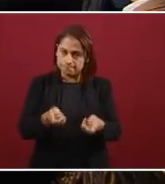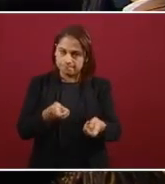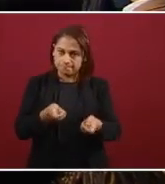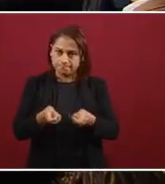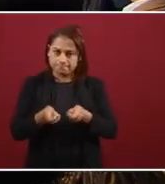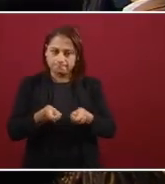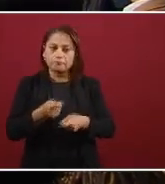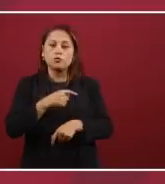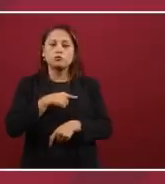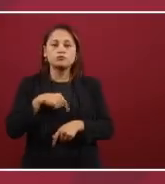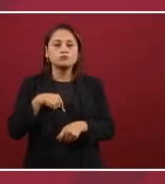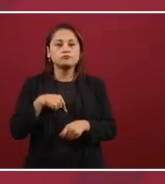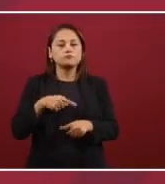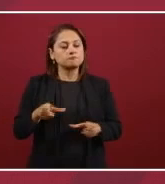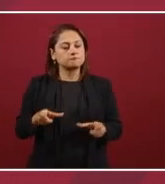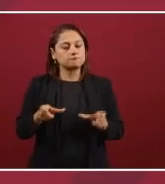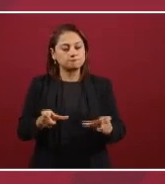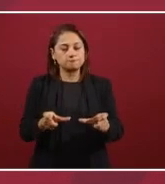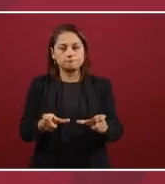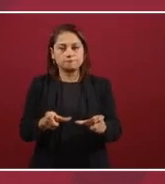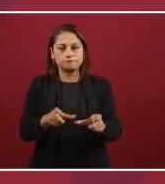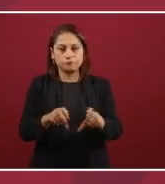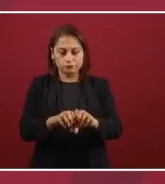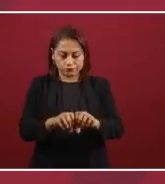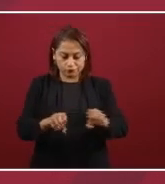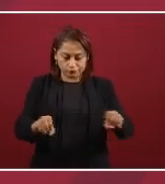cerrando las tomas clandestinas